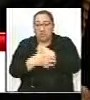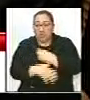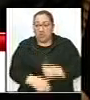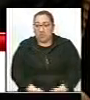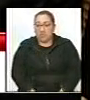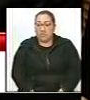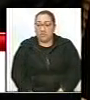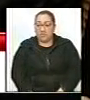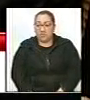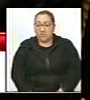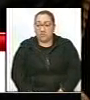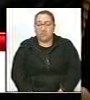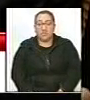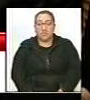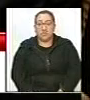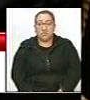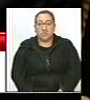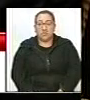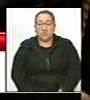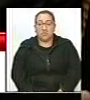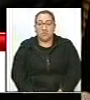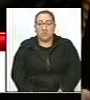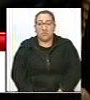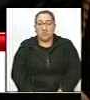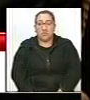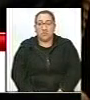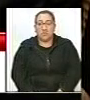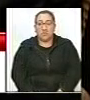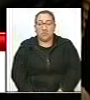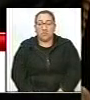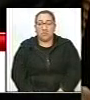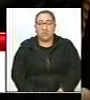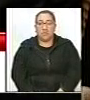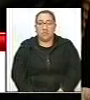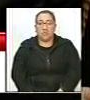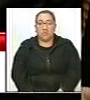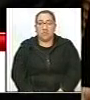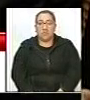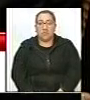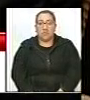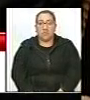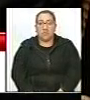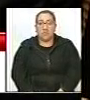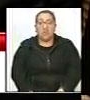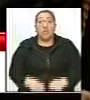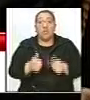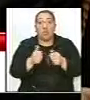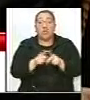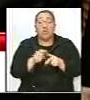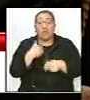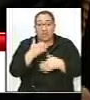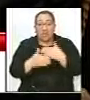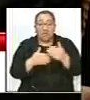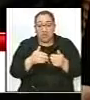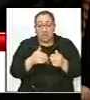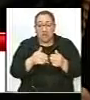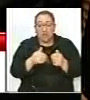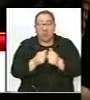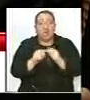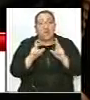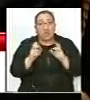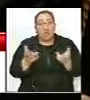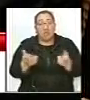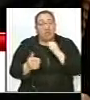colegios de jornada escolar completa, que sería bueno que esto debe coordinarse. Me imagino que ustedes están avanzando en ese tema.